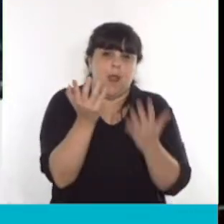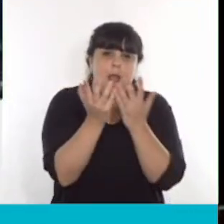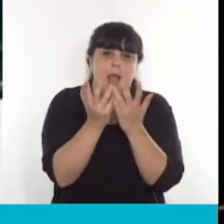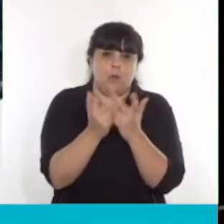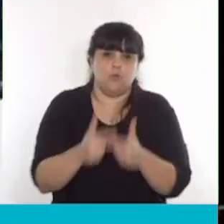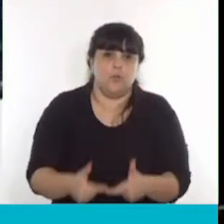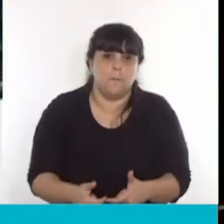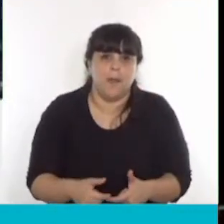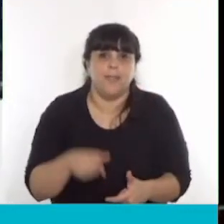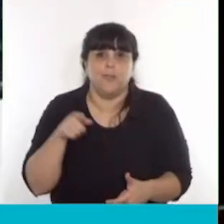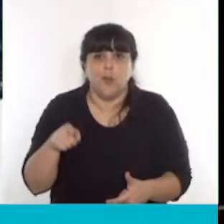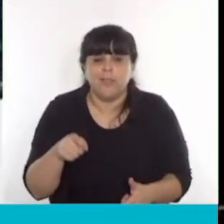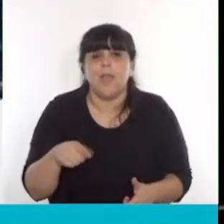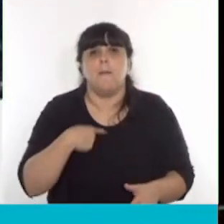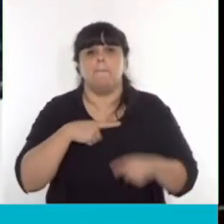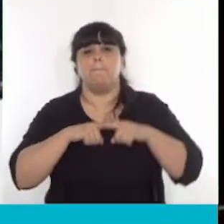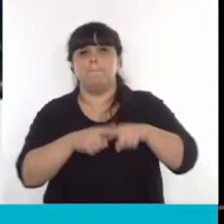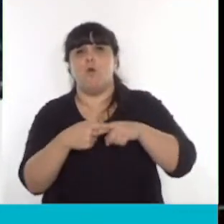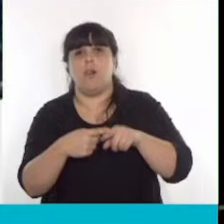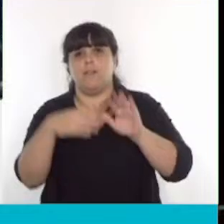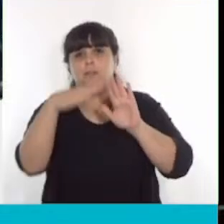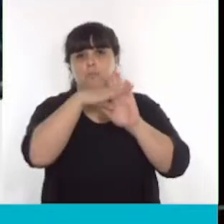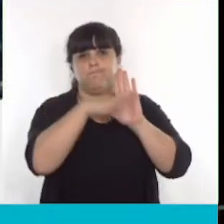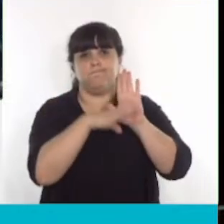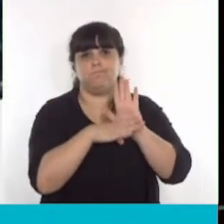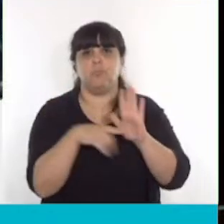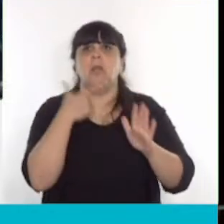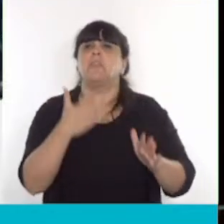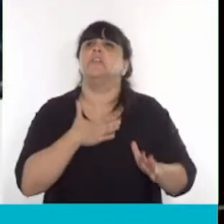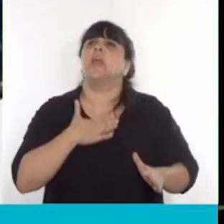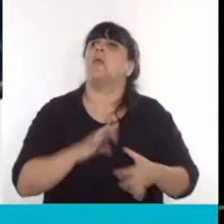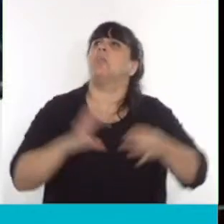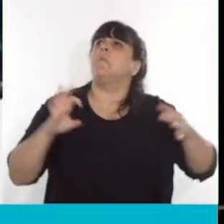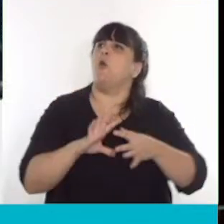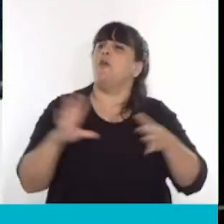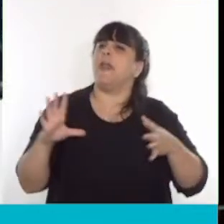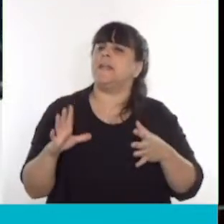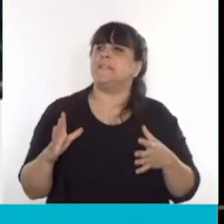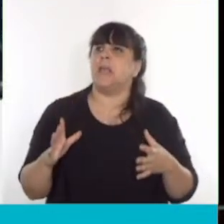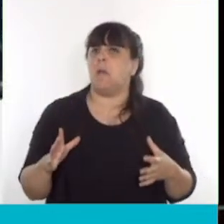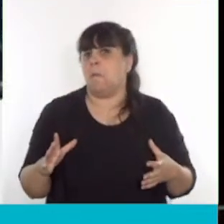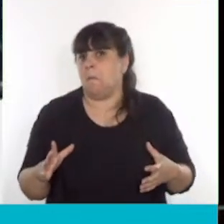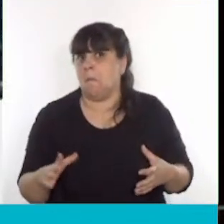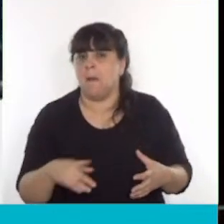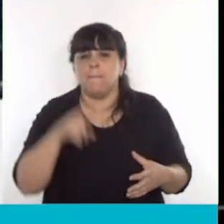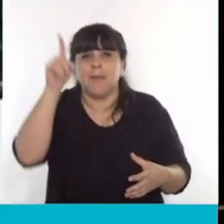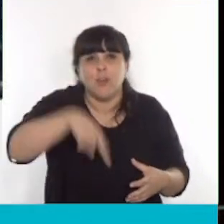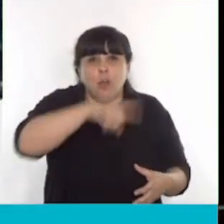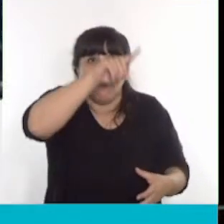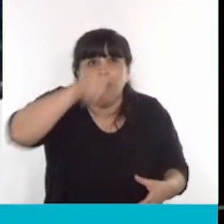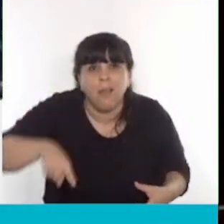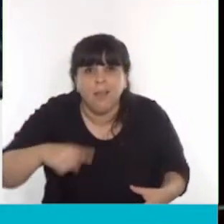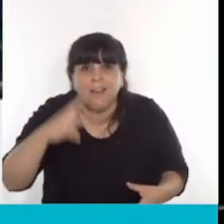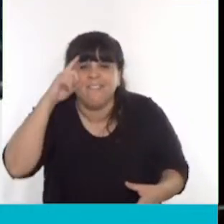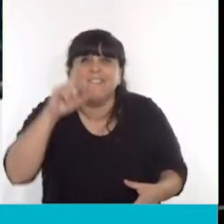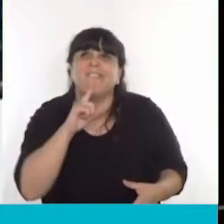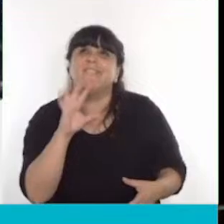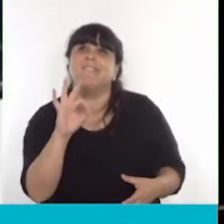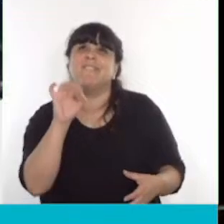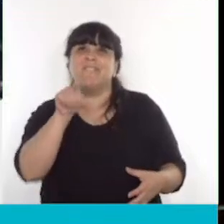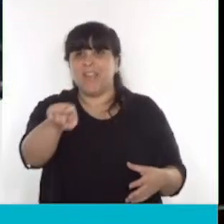régimen político, que se dice democrático, pero que permite que un veto que impulsa a un puñado de